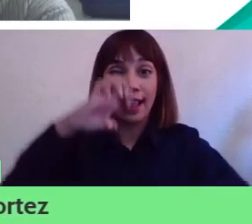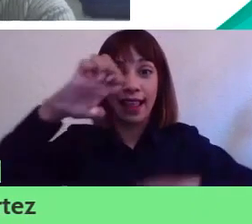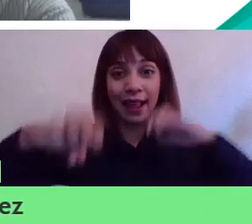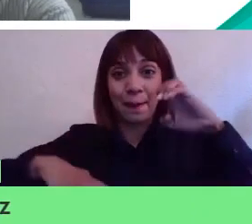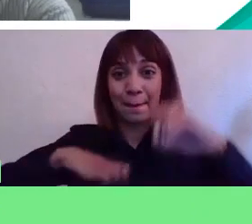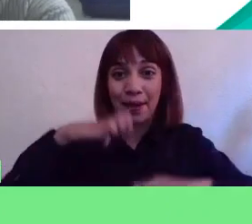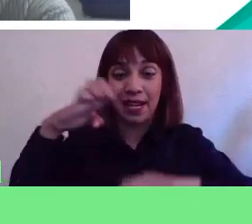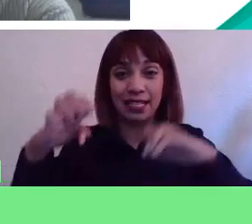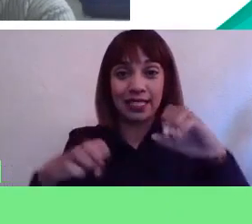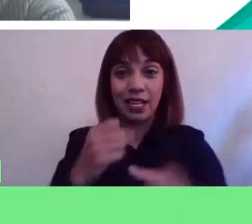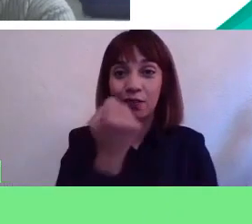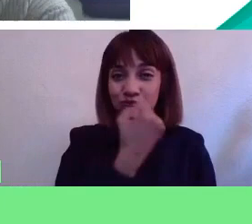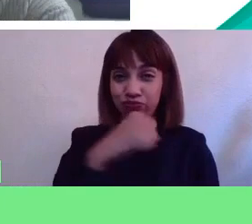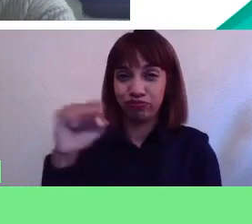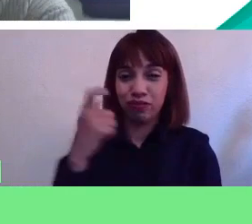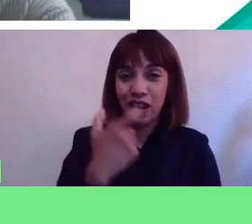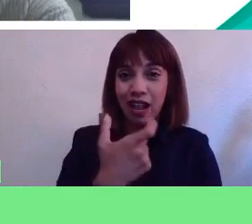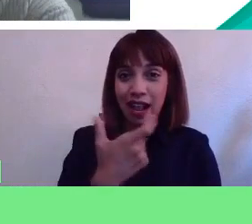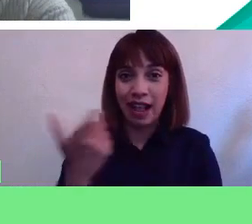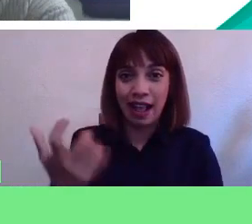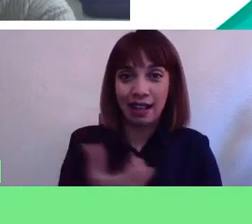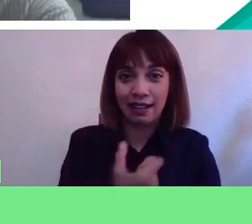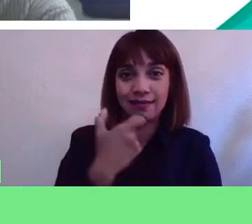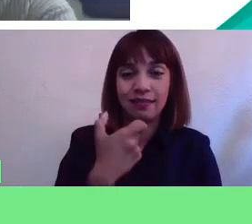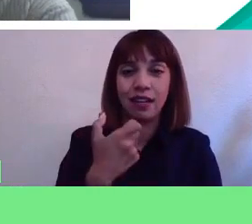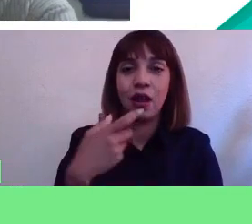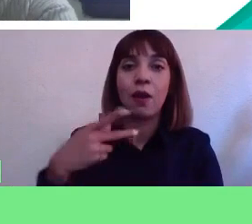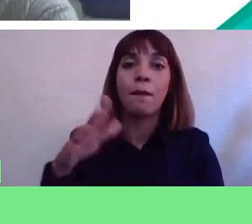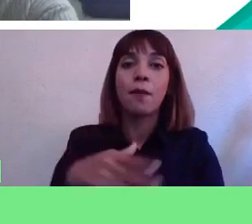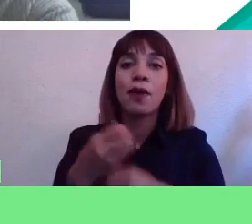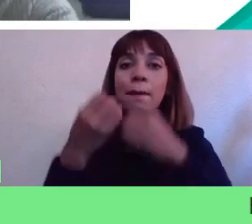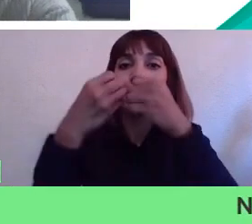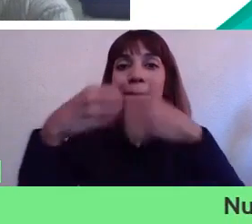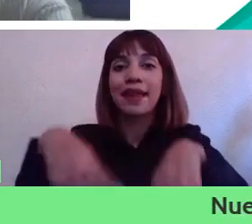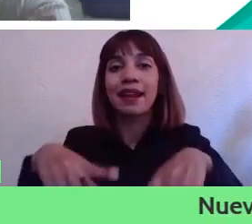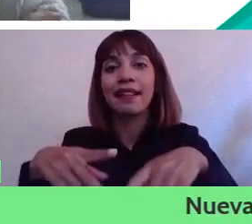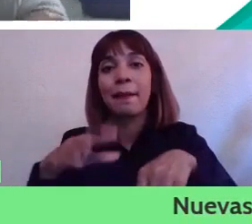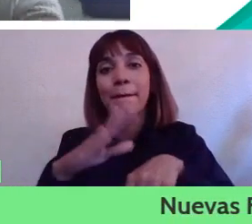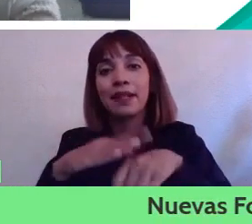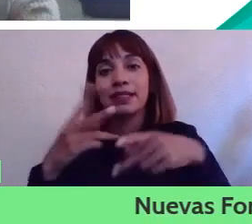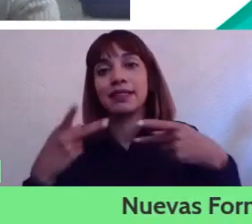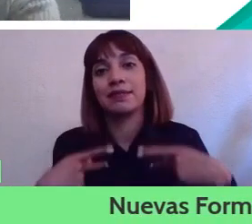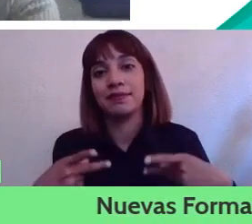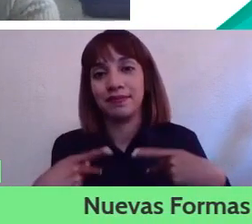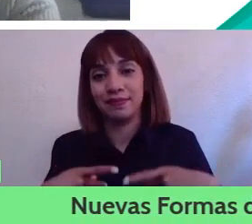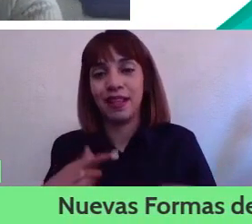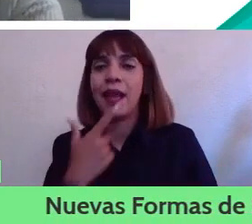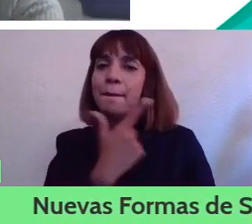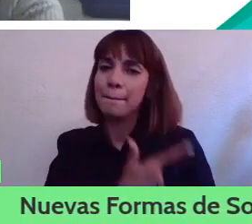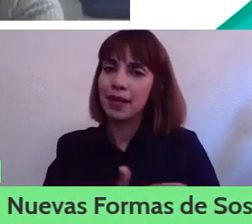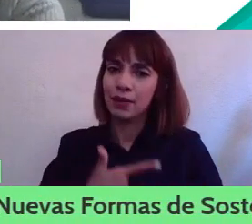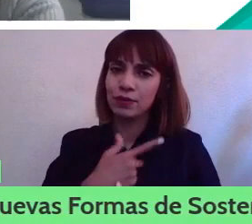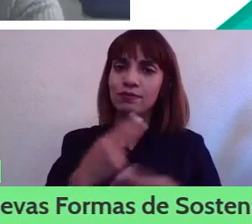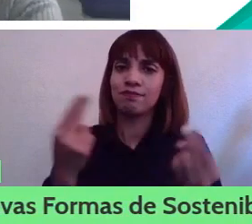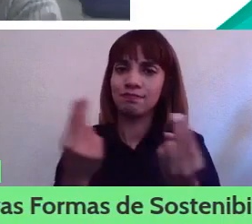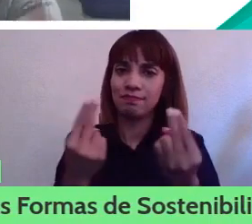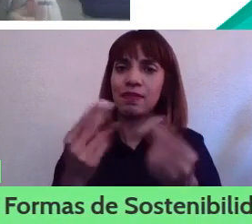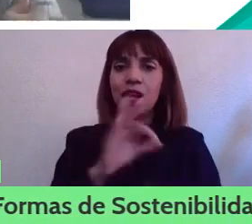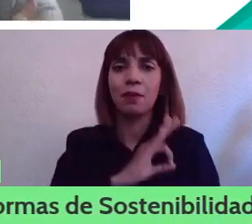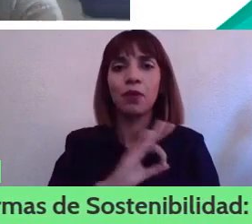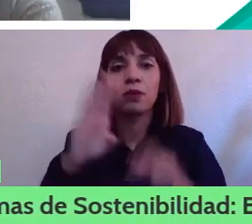fracasadas, porque al final fracasamos todos, ¿no? Así que me gusta esto de pensar fuera de la caja,